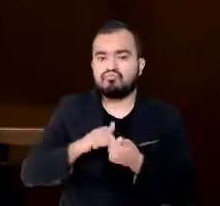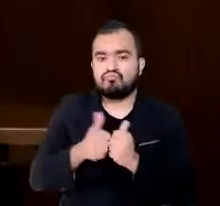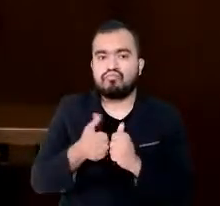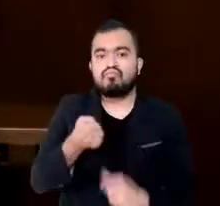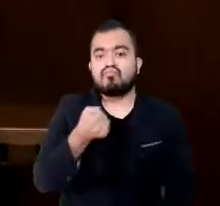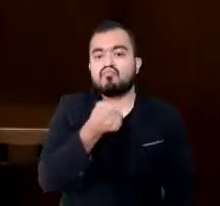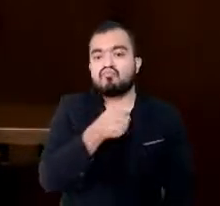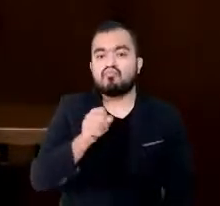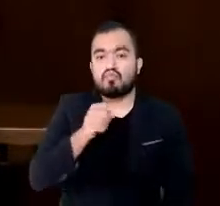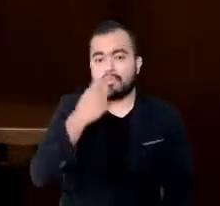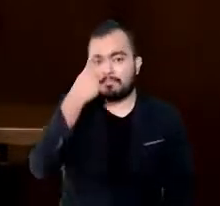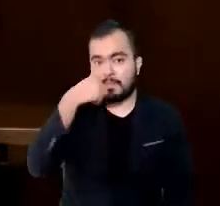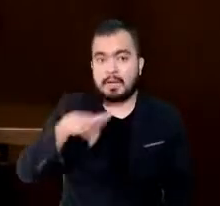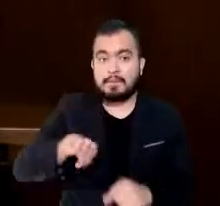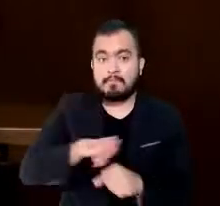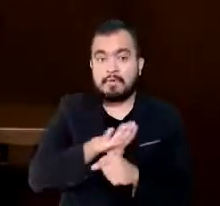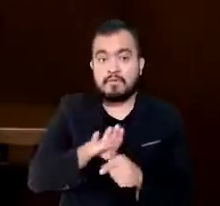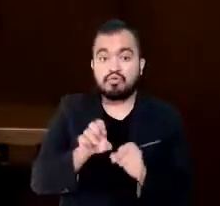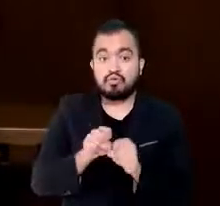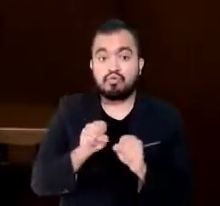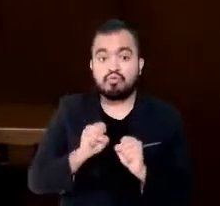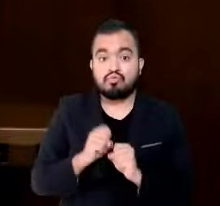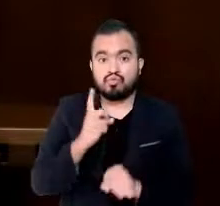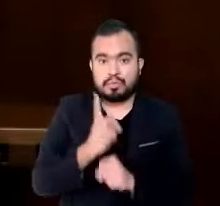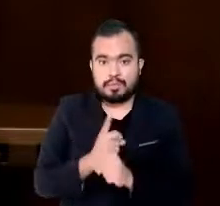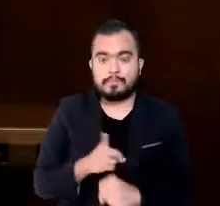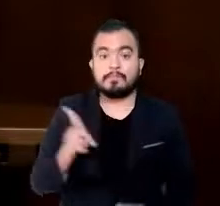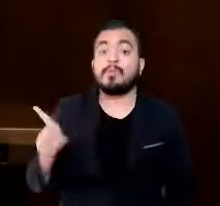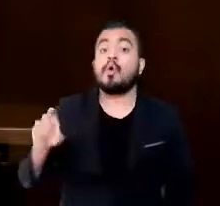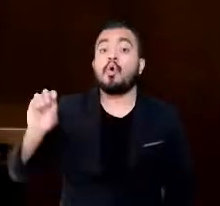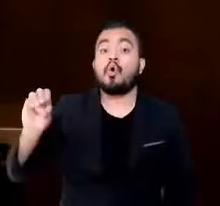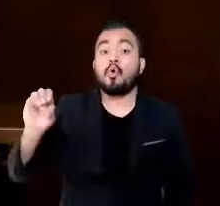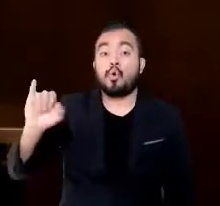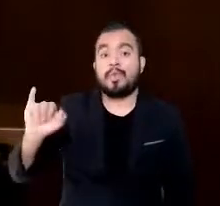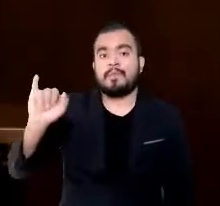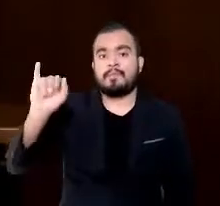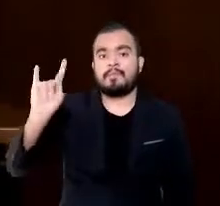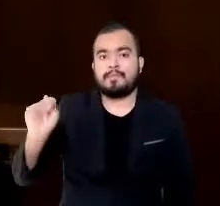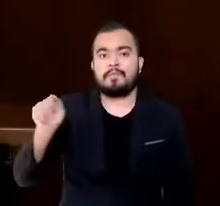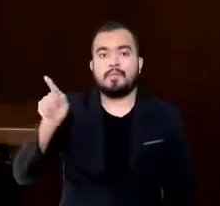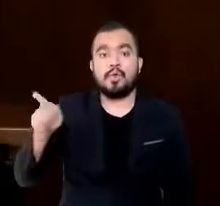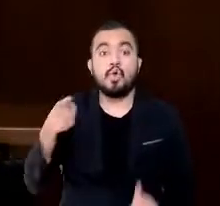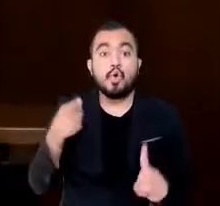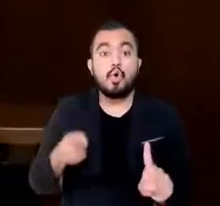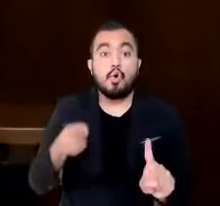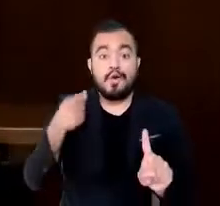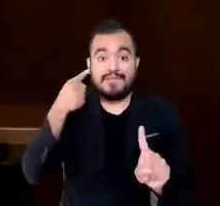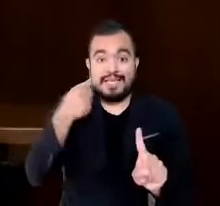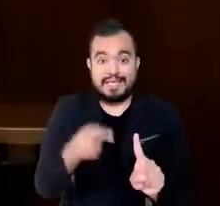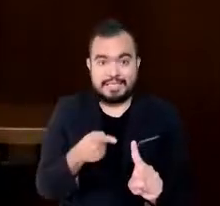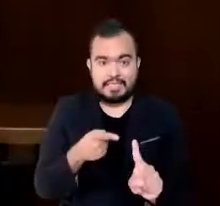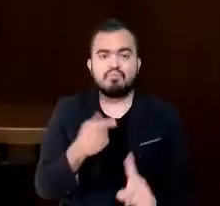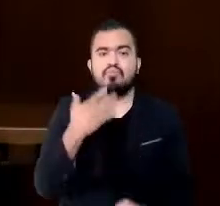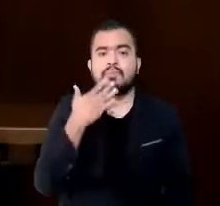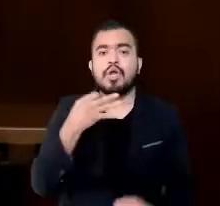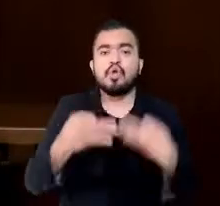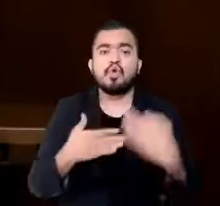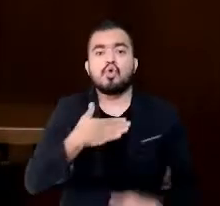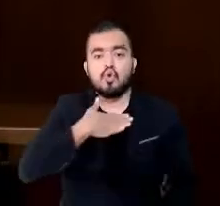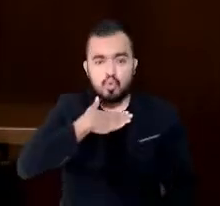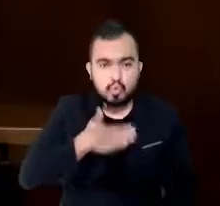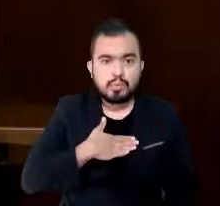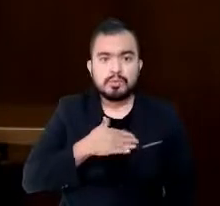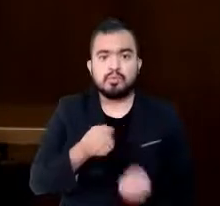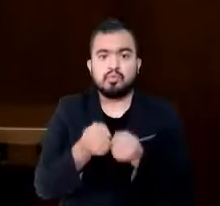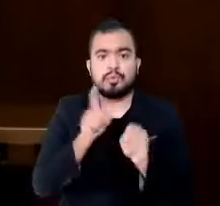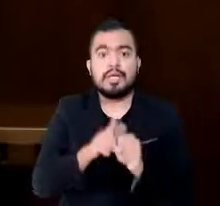de la sociedad. La Organización Internacional de Trabajo tiene como objetivo promover la justicia social y lograr trabajo digno